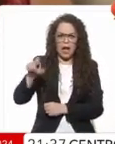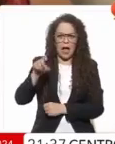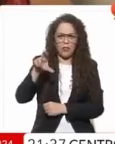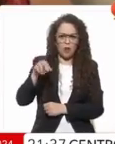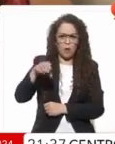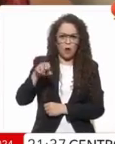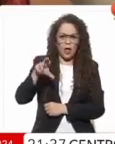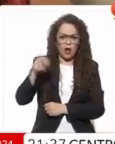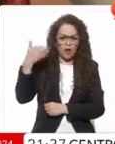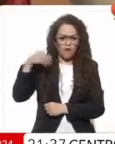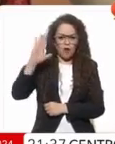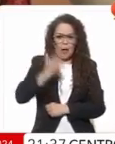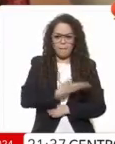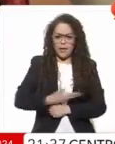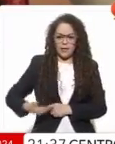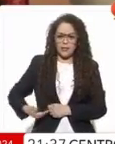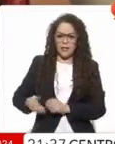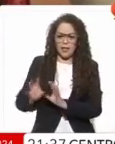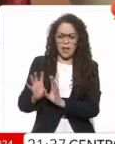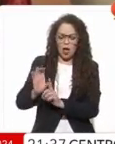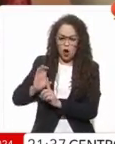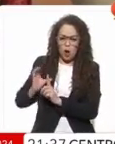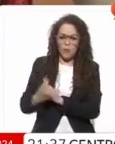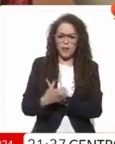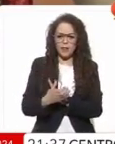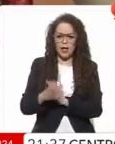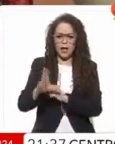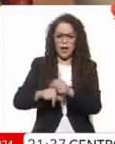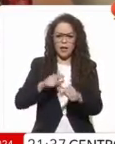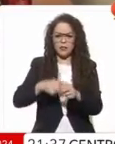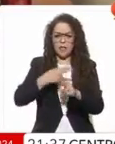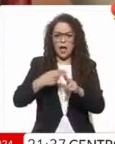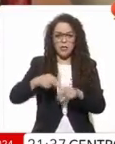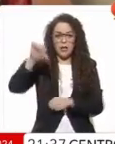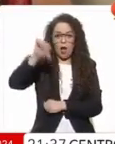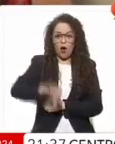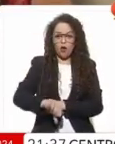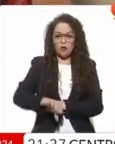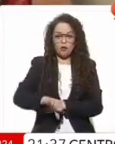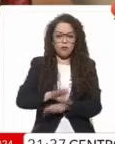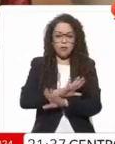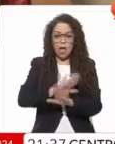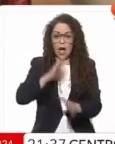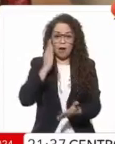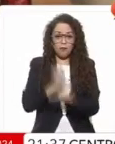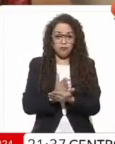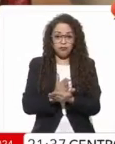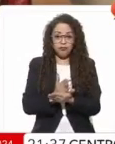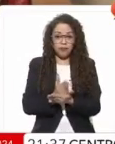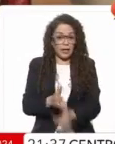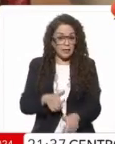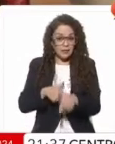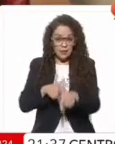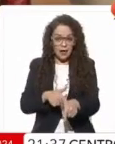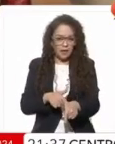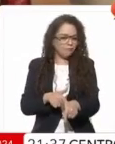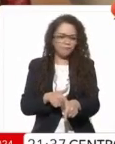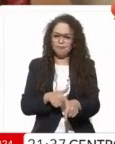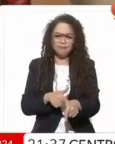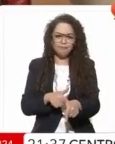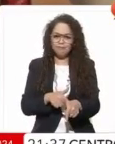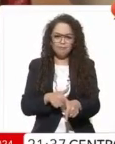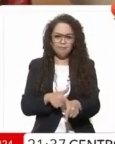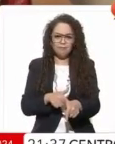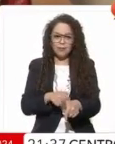fue presidente del Comité Ejecutivo Nacional hasta el día de hoy. ¿Podrá el partido, no él,